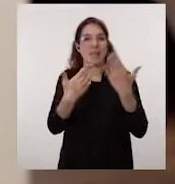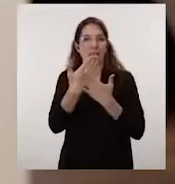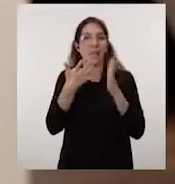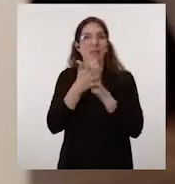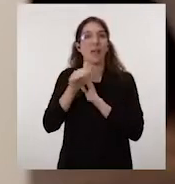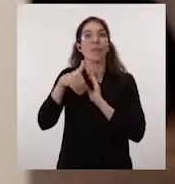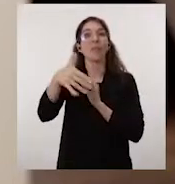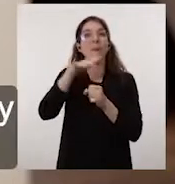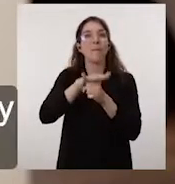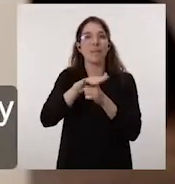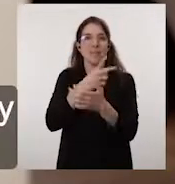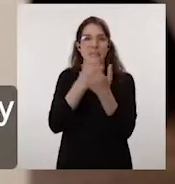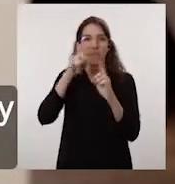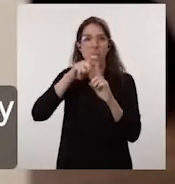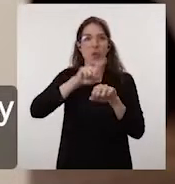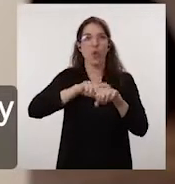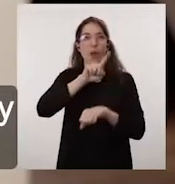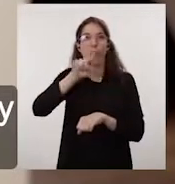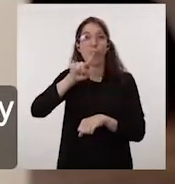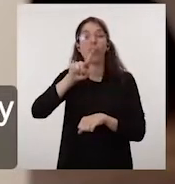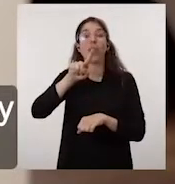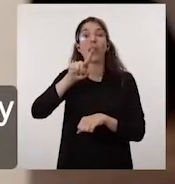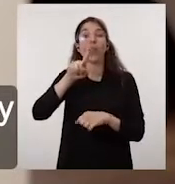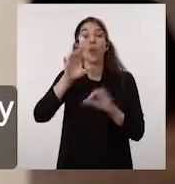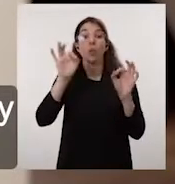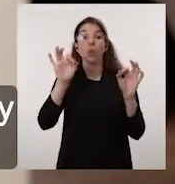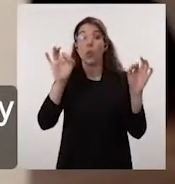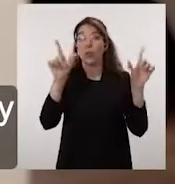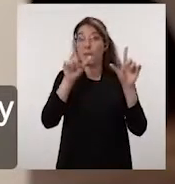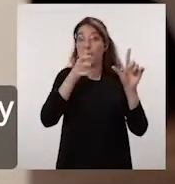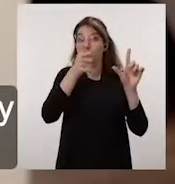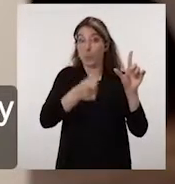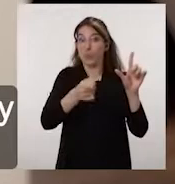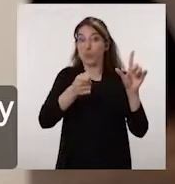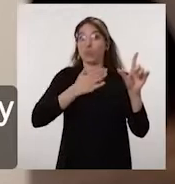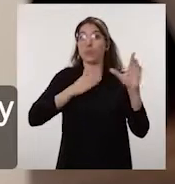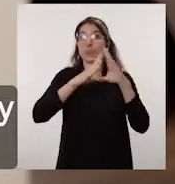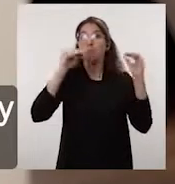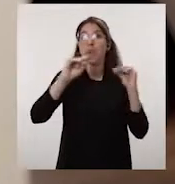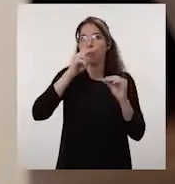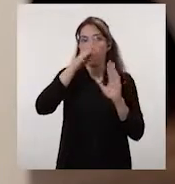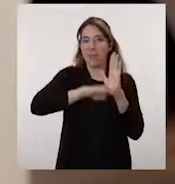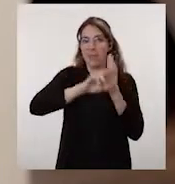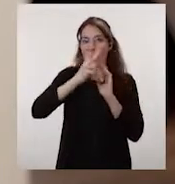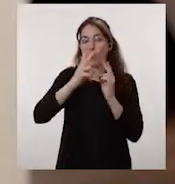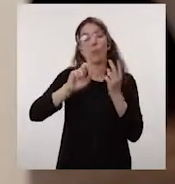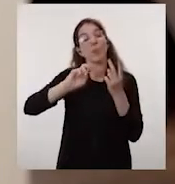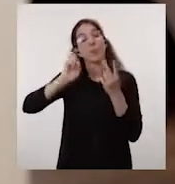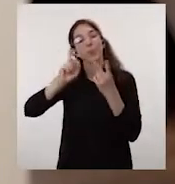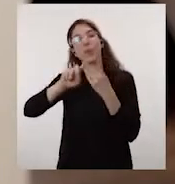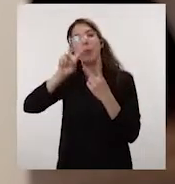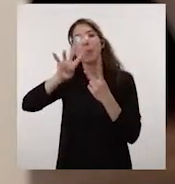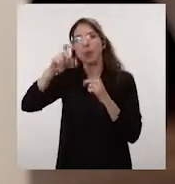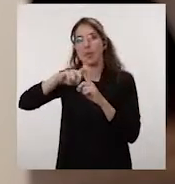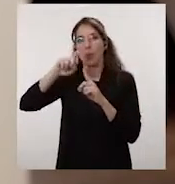martes 17 de mayo a las 11 en el canal de televisión de la universidad rey juan carlos el segundo programa y el tercero el 24 de